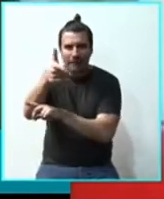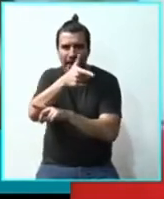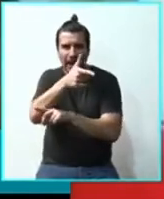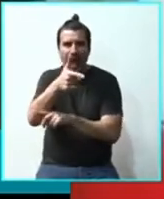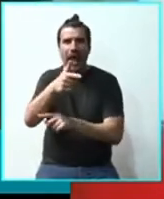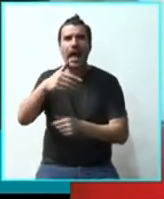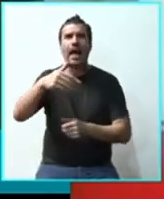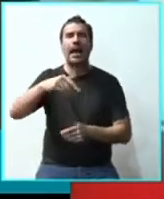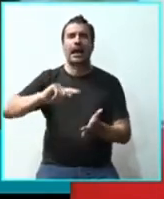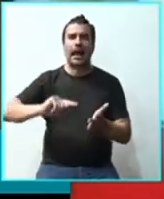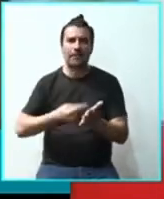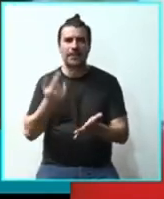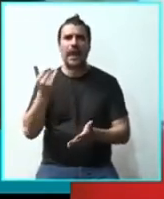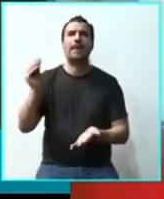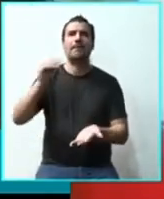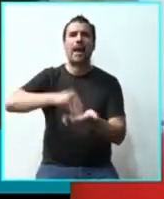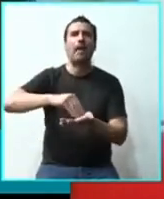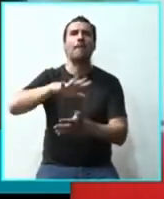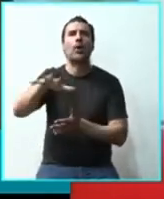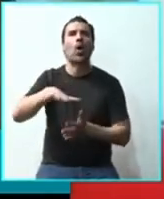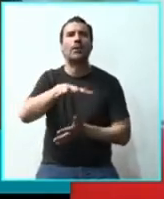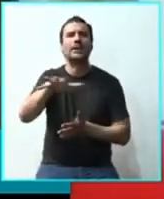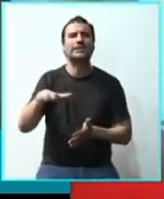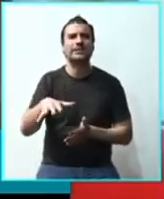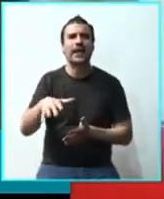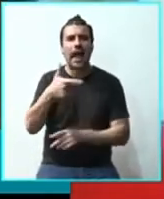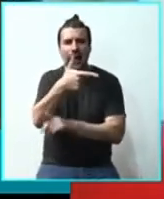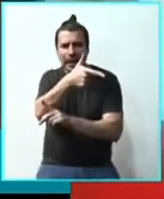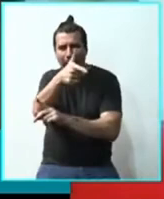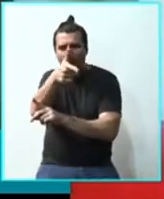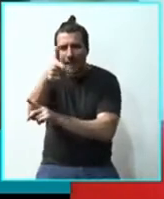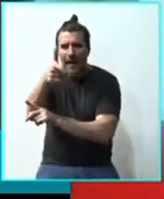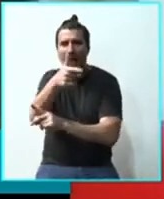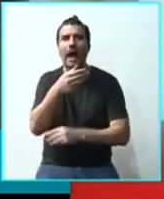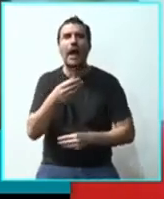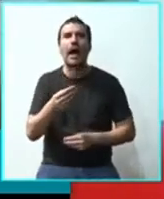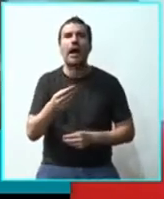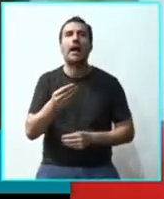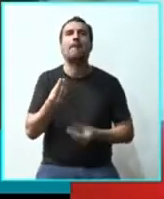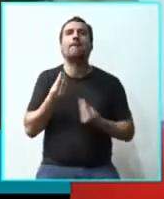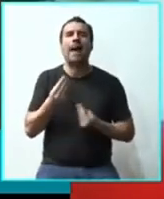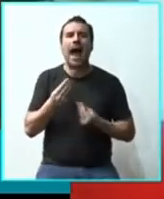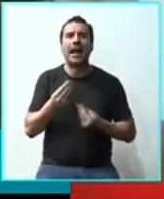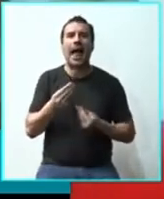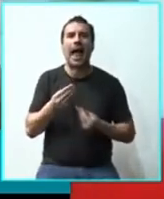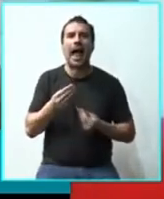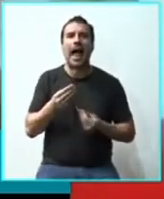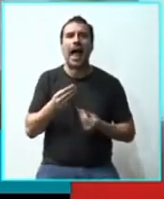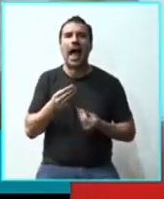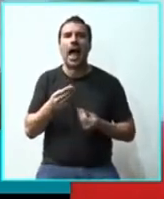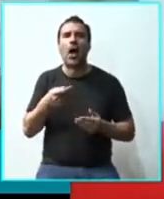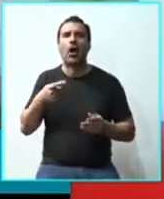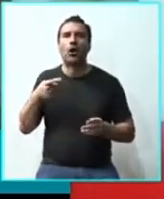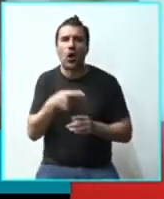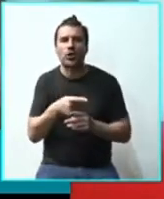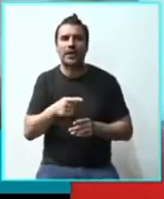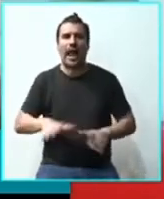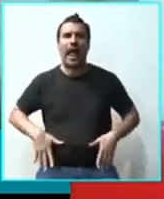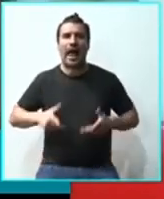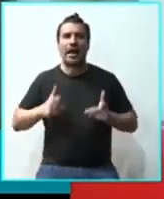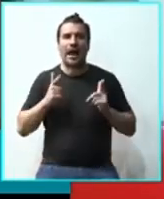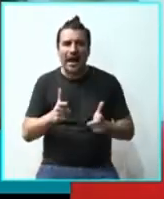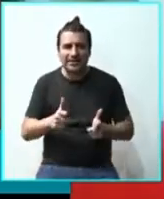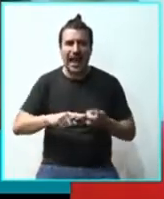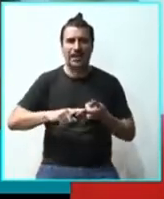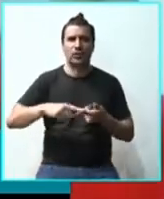la Argentina. A ver, cualquiera que entienda que el delito debe ser prevenido, entiende que hay herramientas que